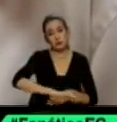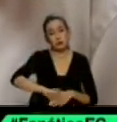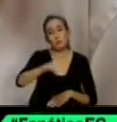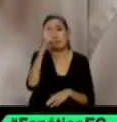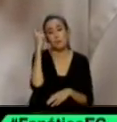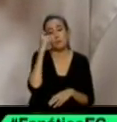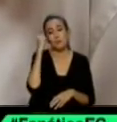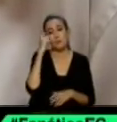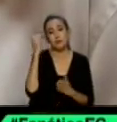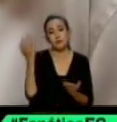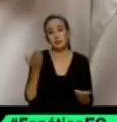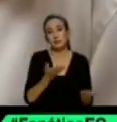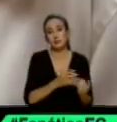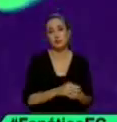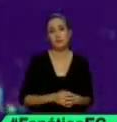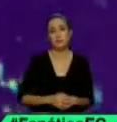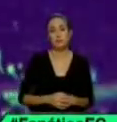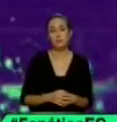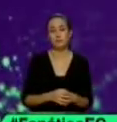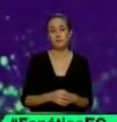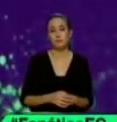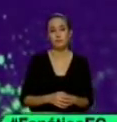en qué podemos hacer, ¿no?